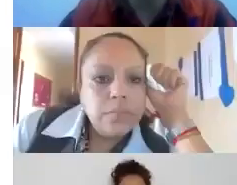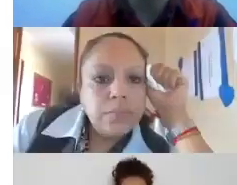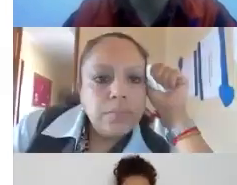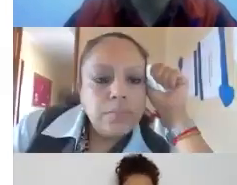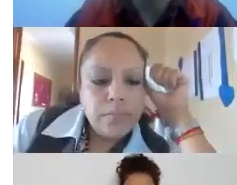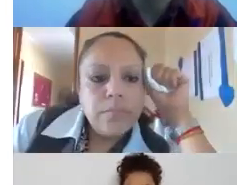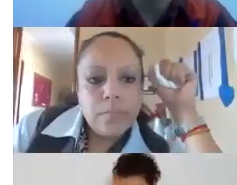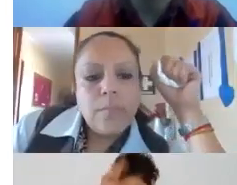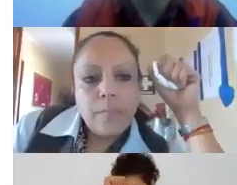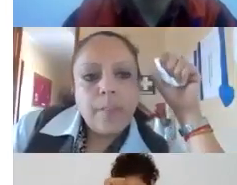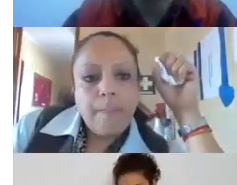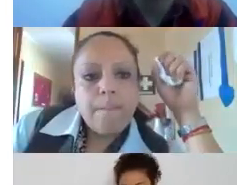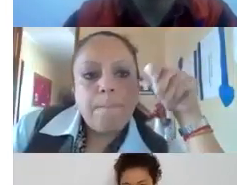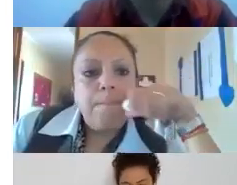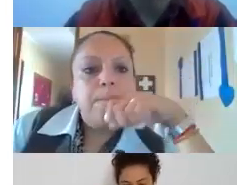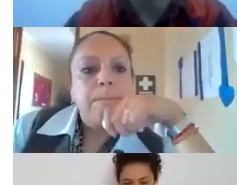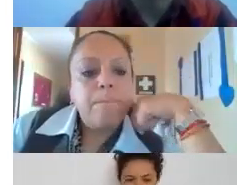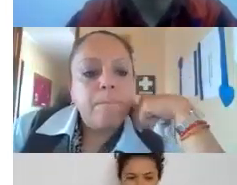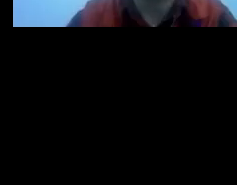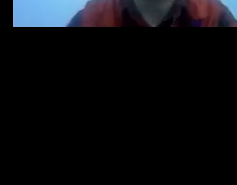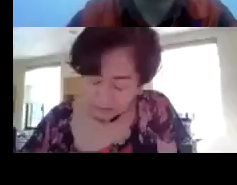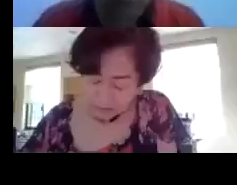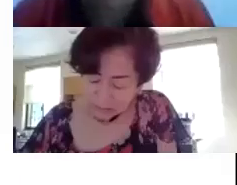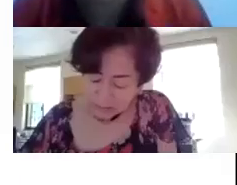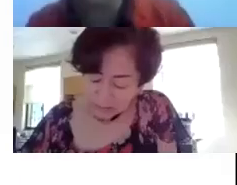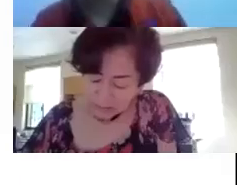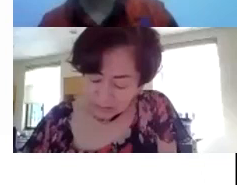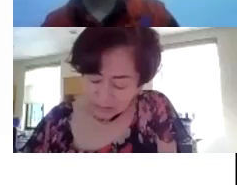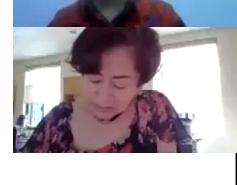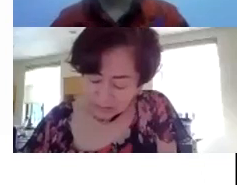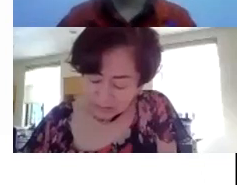¿Está bien? Ok. Sale, gracias. Sí.